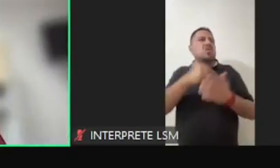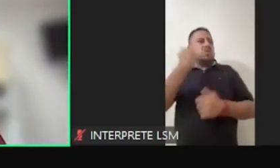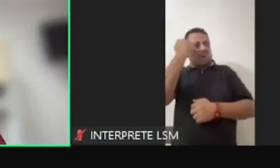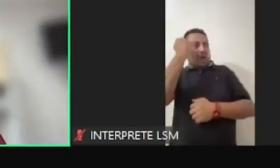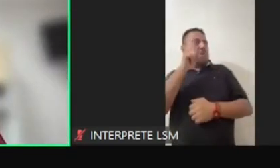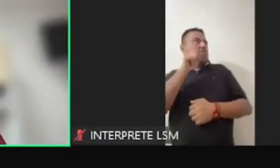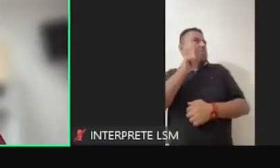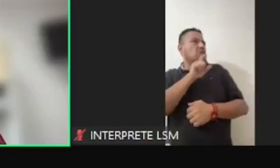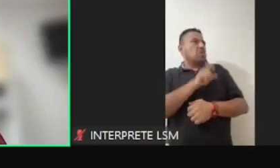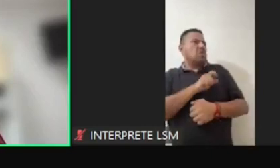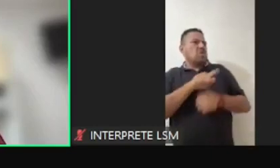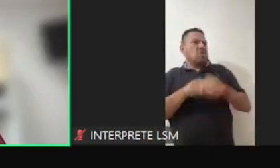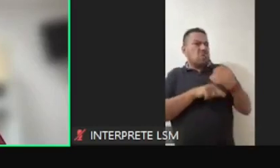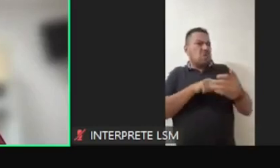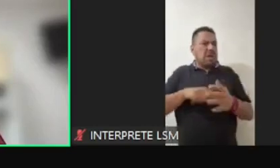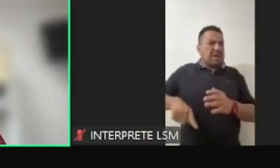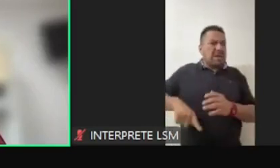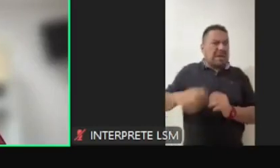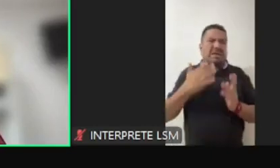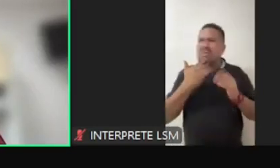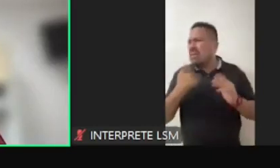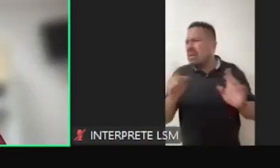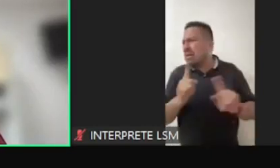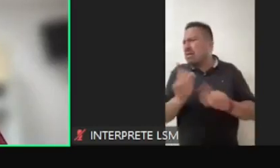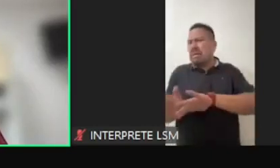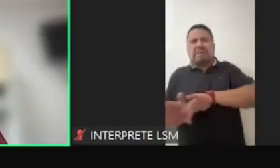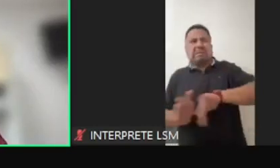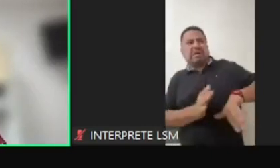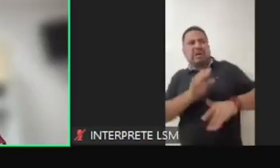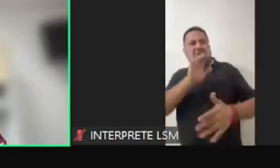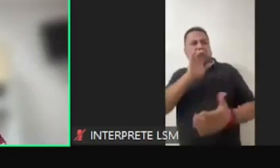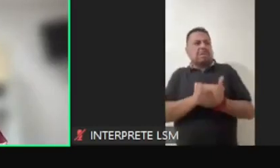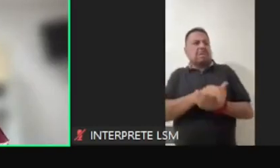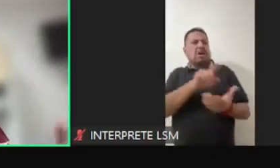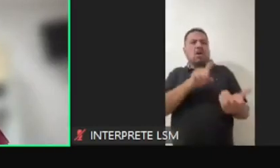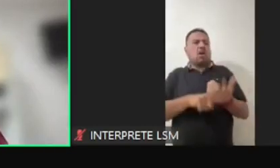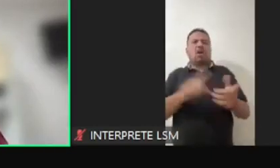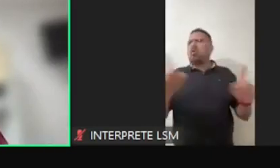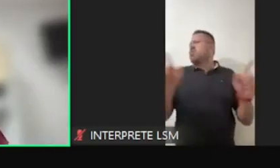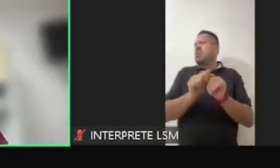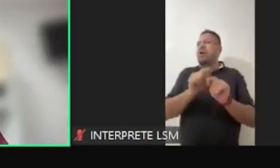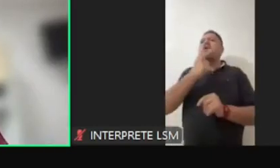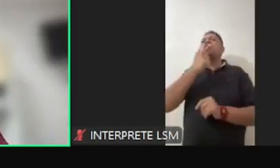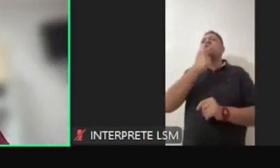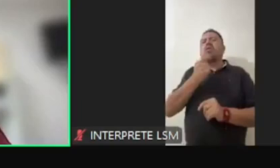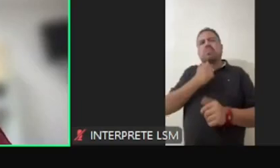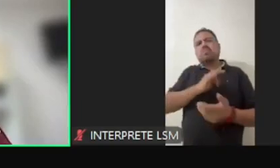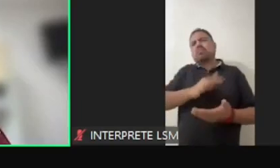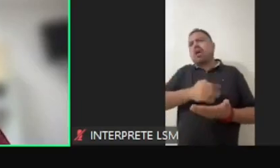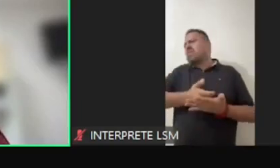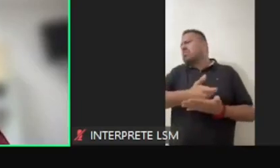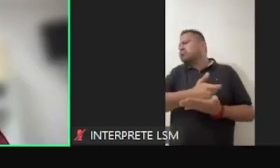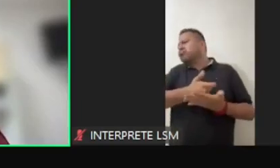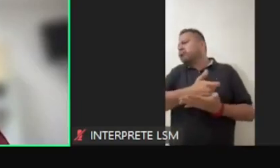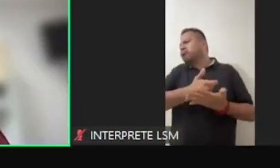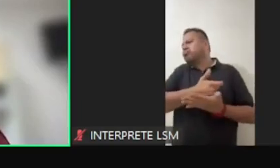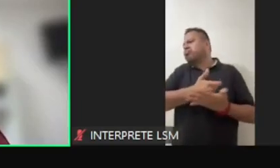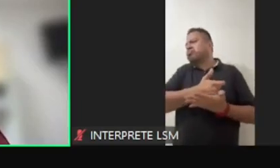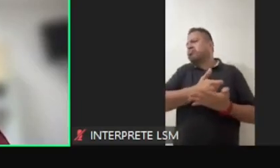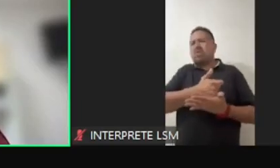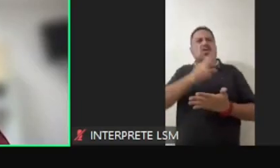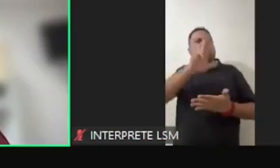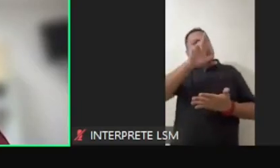no es el espacio público sino que es una pareja ideal el esposo mantendría su esposa e incluso no le